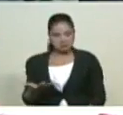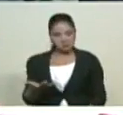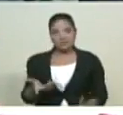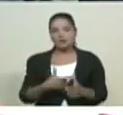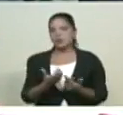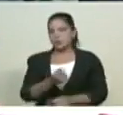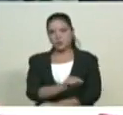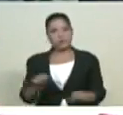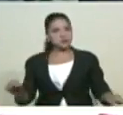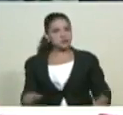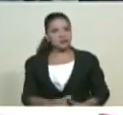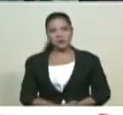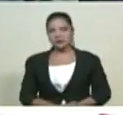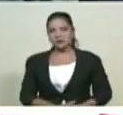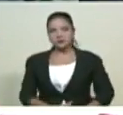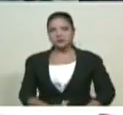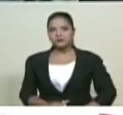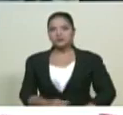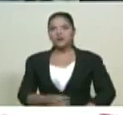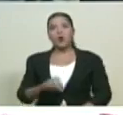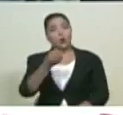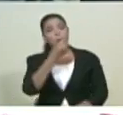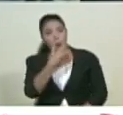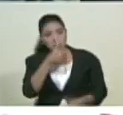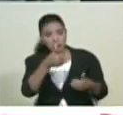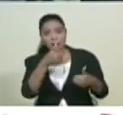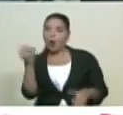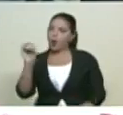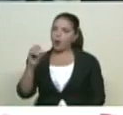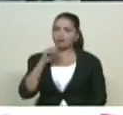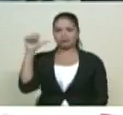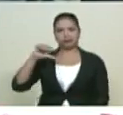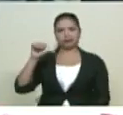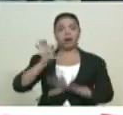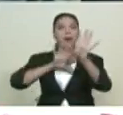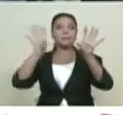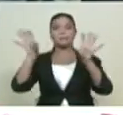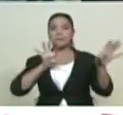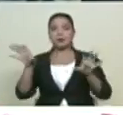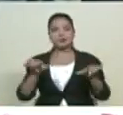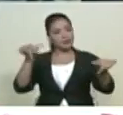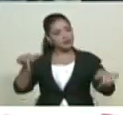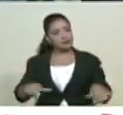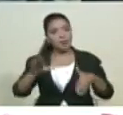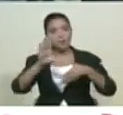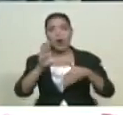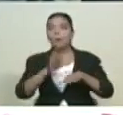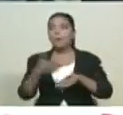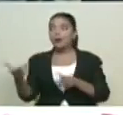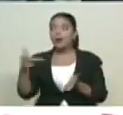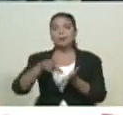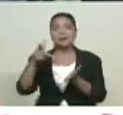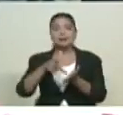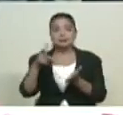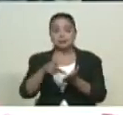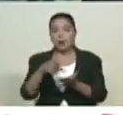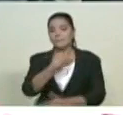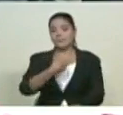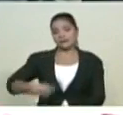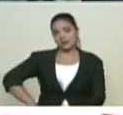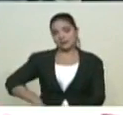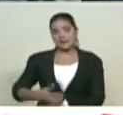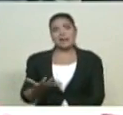No podría darse como buenas o como válidas elecciones en países hermanos de este continente, porque la participación para